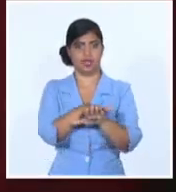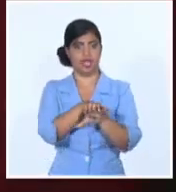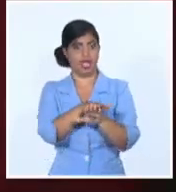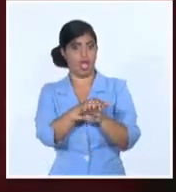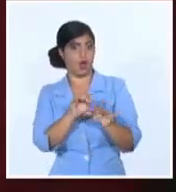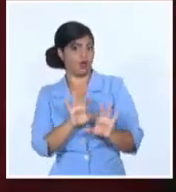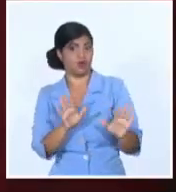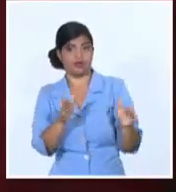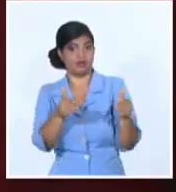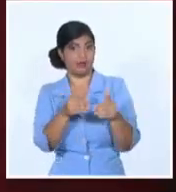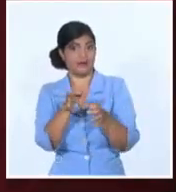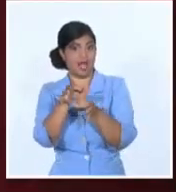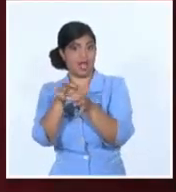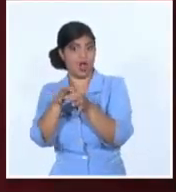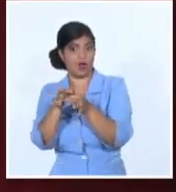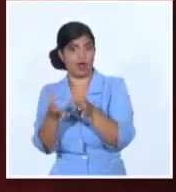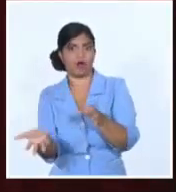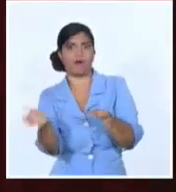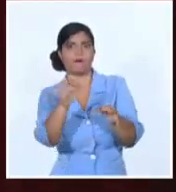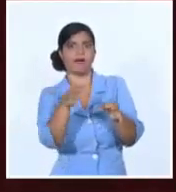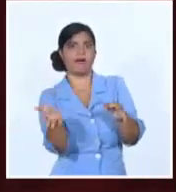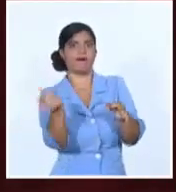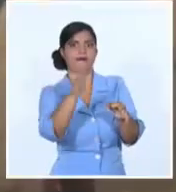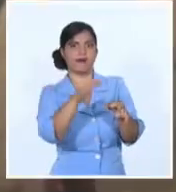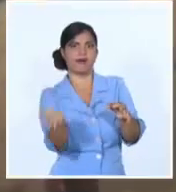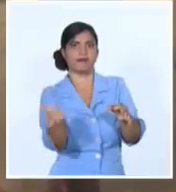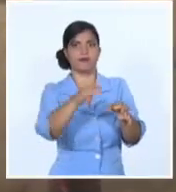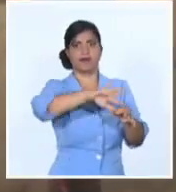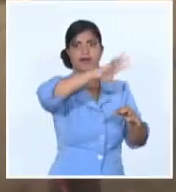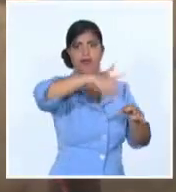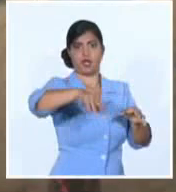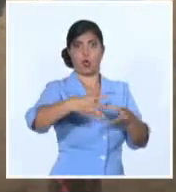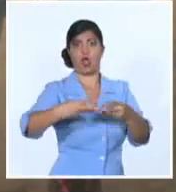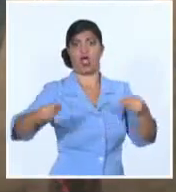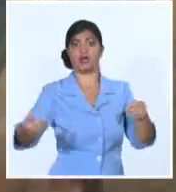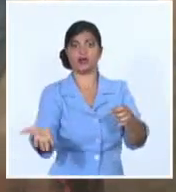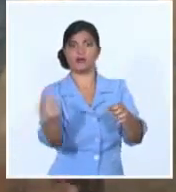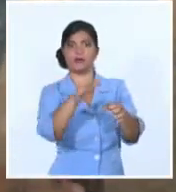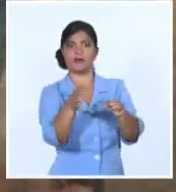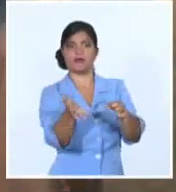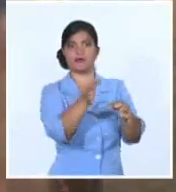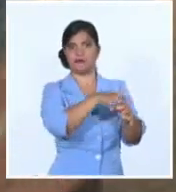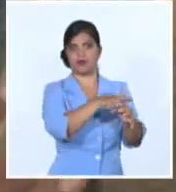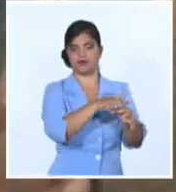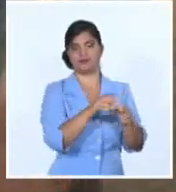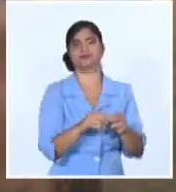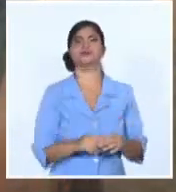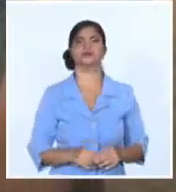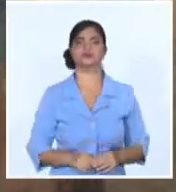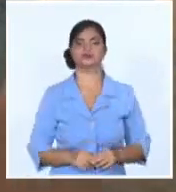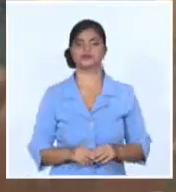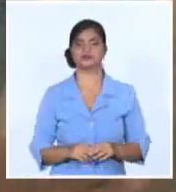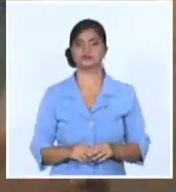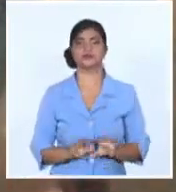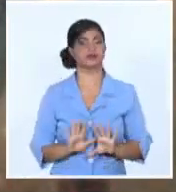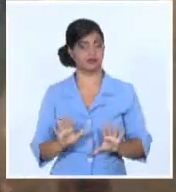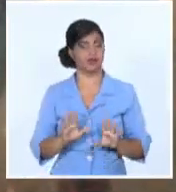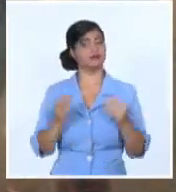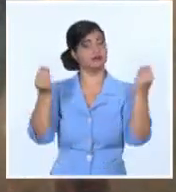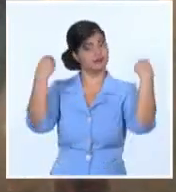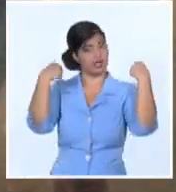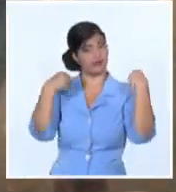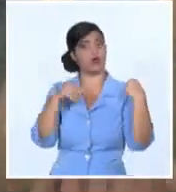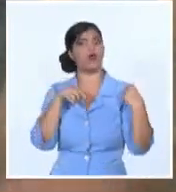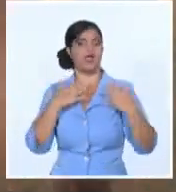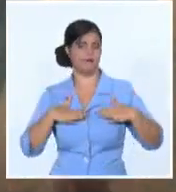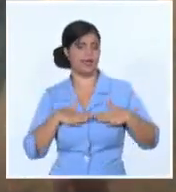hace? La cámara. Empieza a tapar. Ahí ya nos esperamos a que ella termine de hacer todo